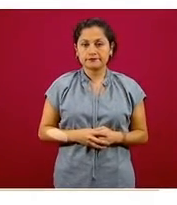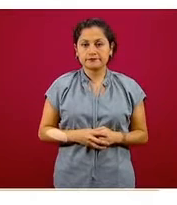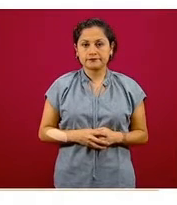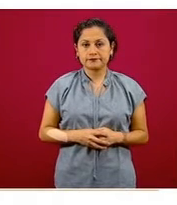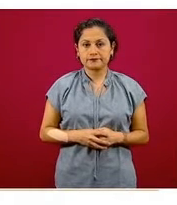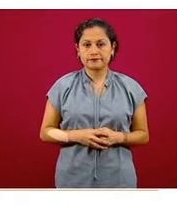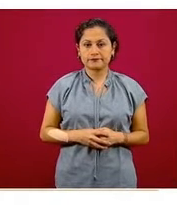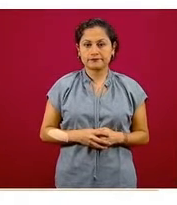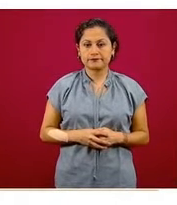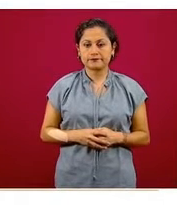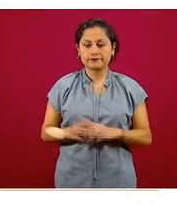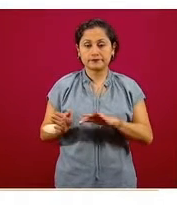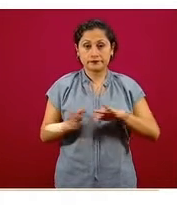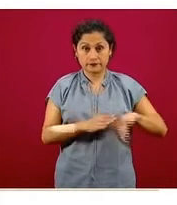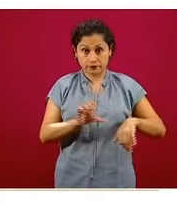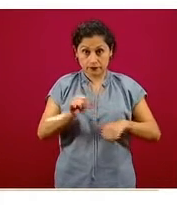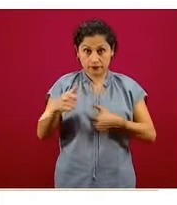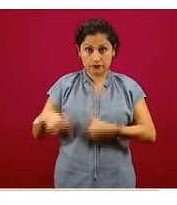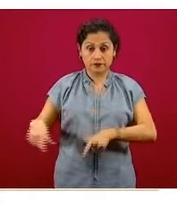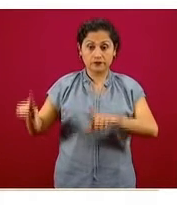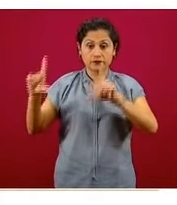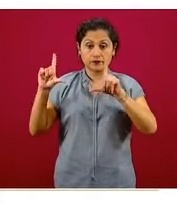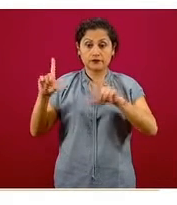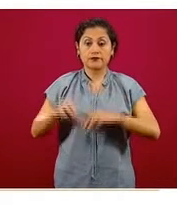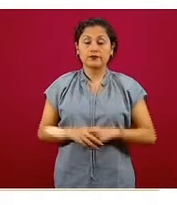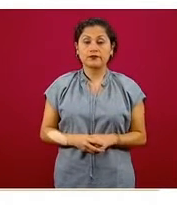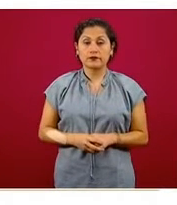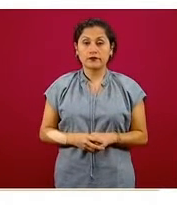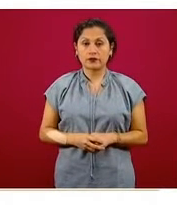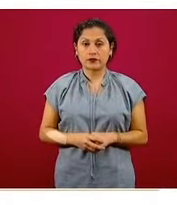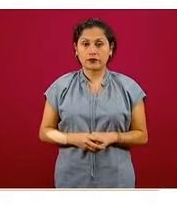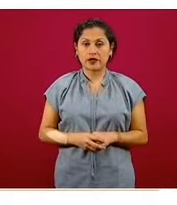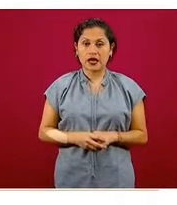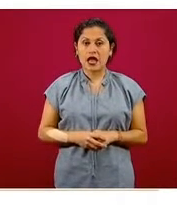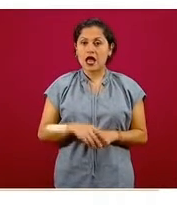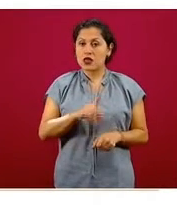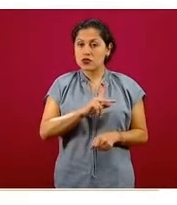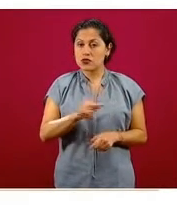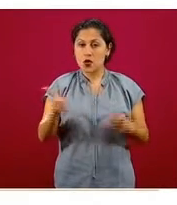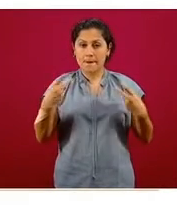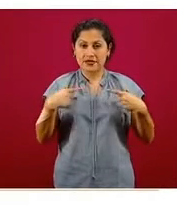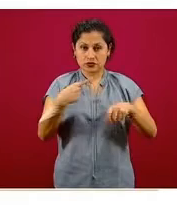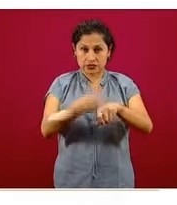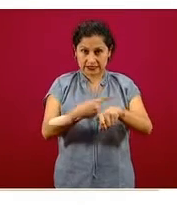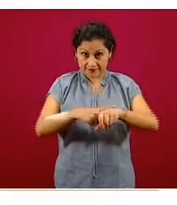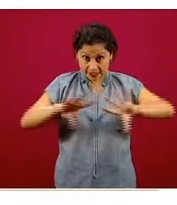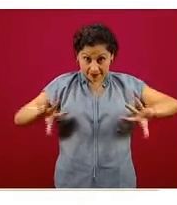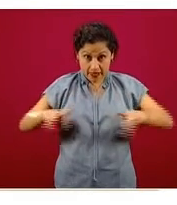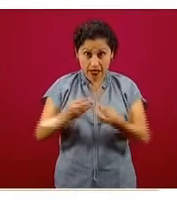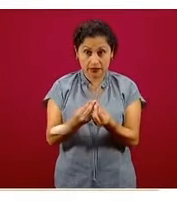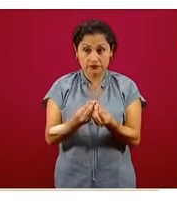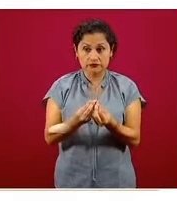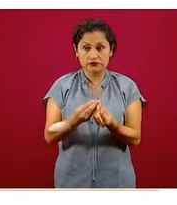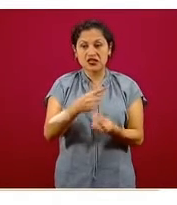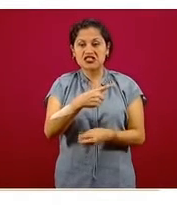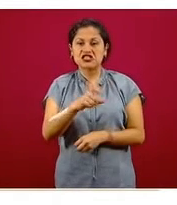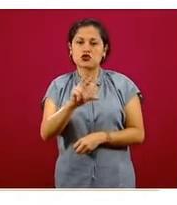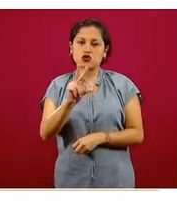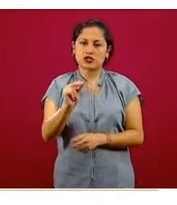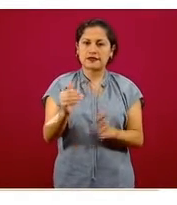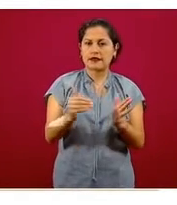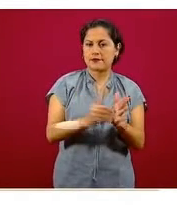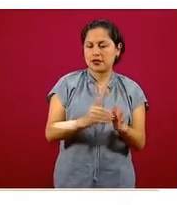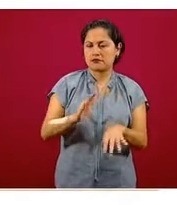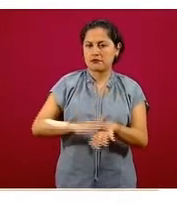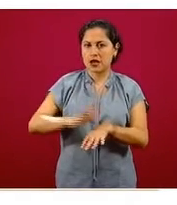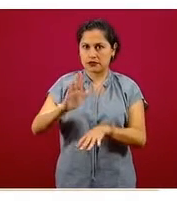diapositiva, en donde vemos de ese gran total de casos, de esos ya poco más de 180,000 casos que hasta el